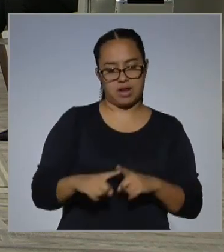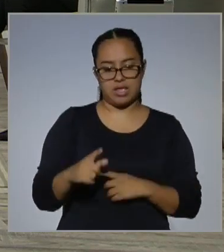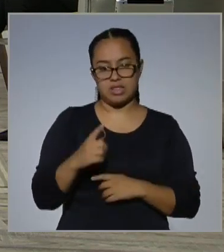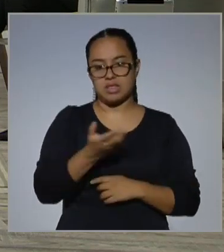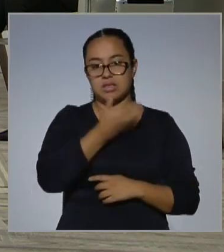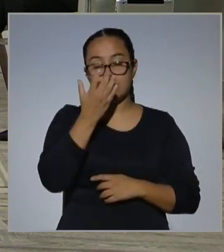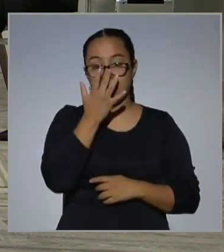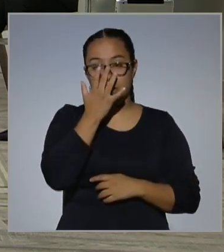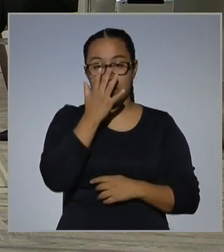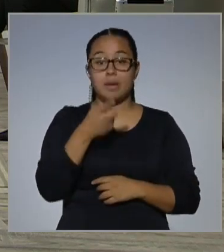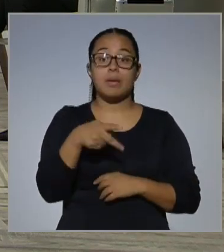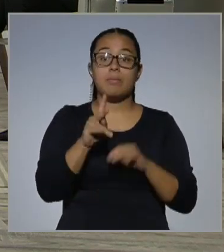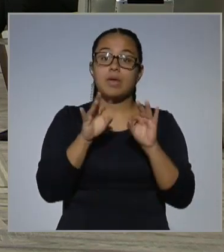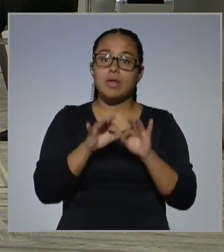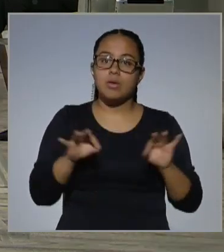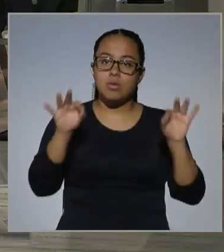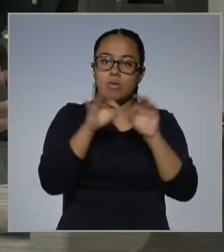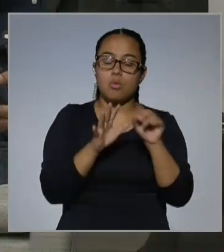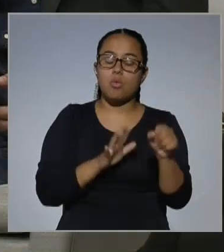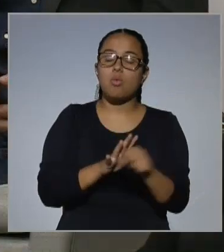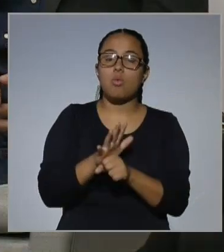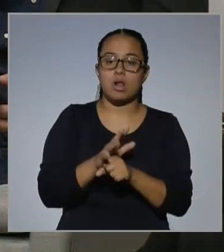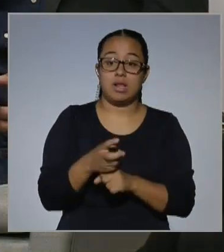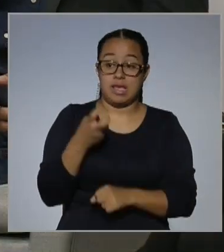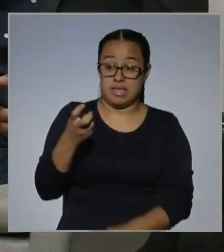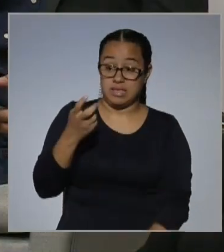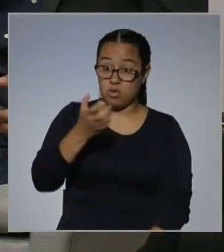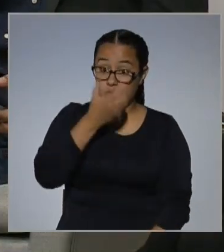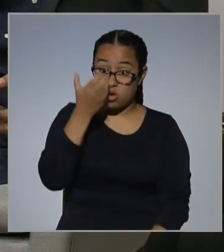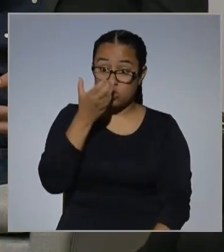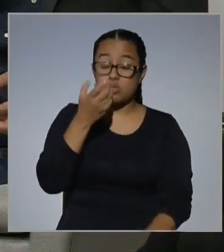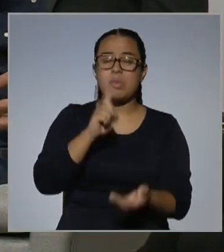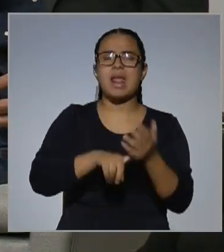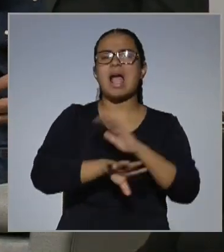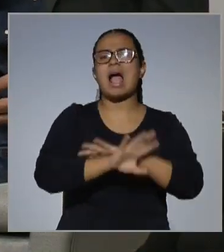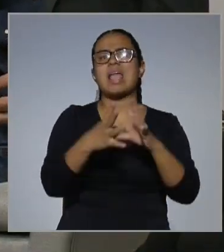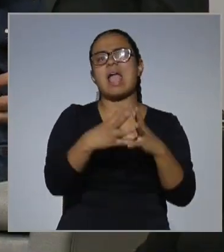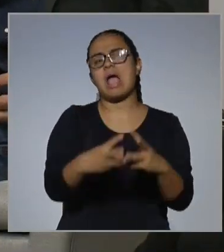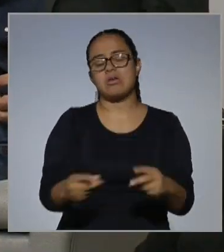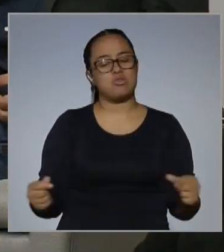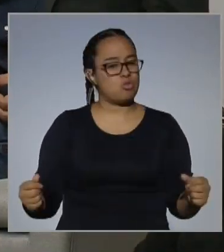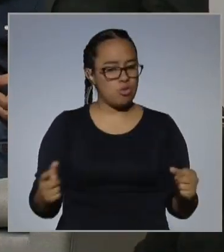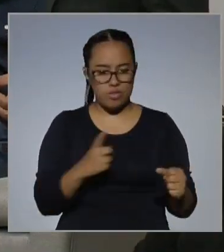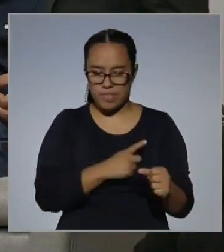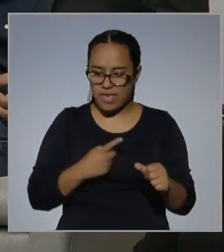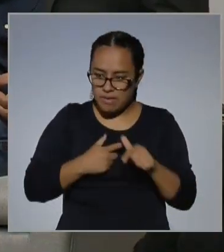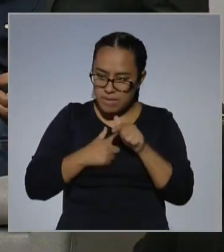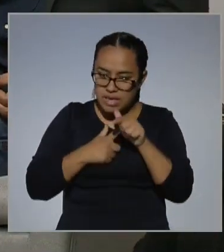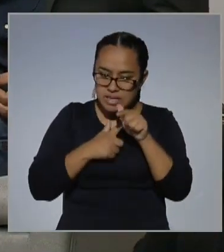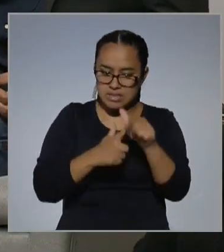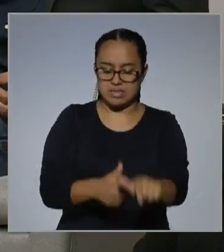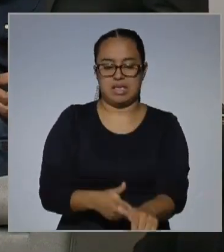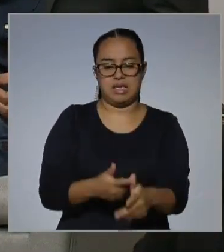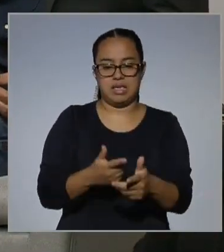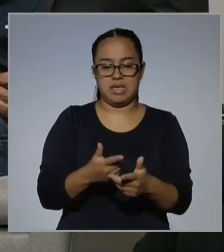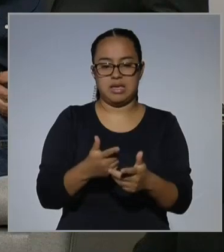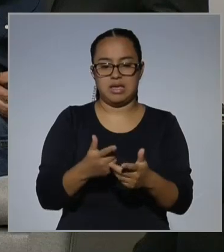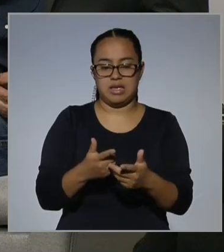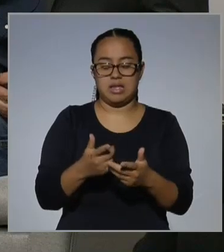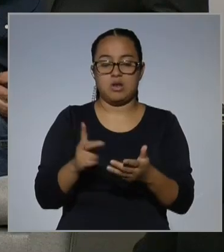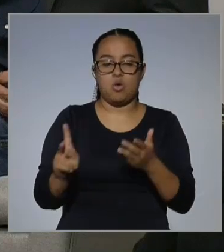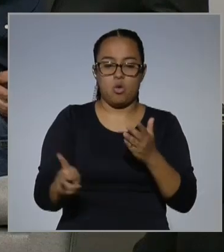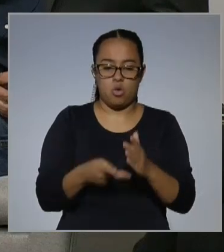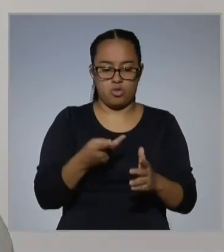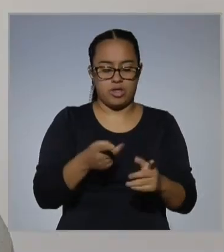importante es lo que tú decías, Argel, que no se pierda esta tradición, más allá de verse como un espectáculo, que sea el reencuentro, como nos